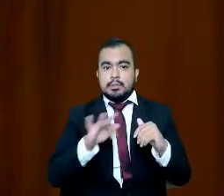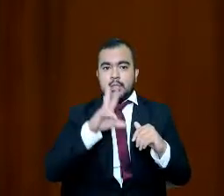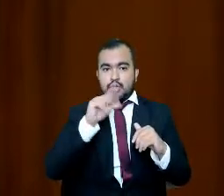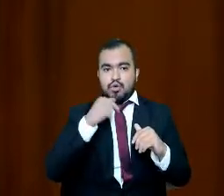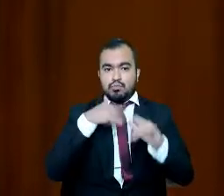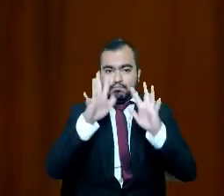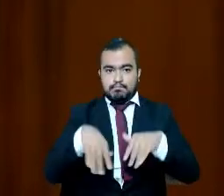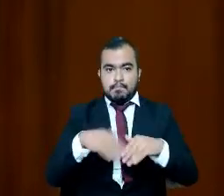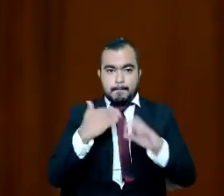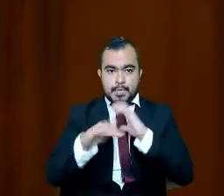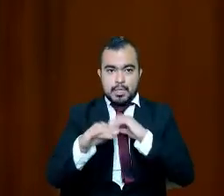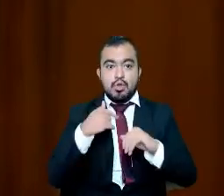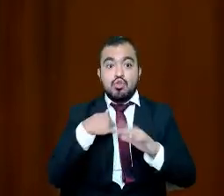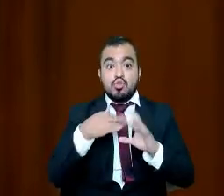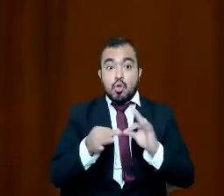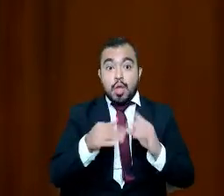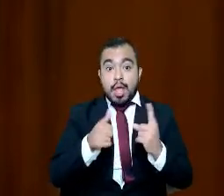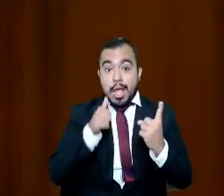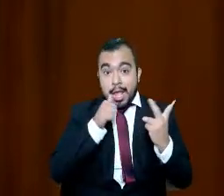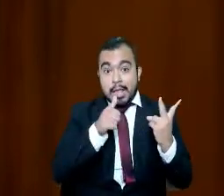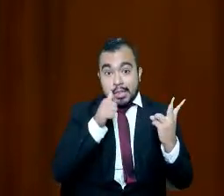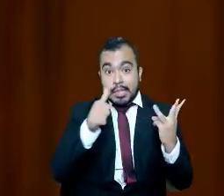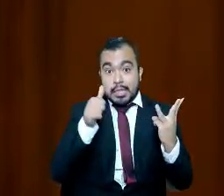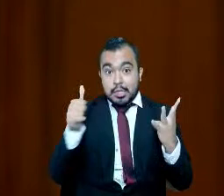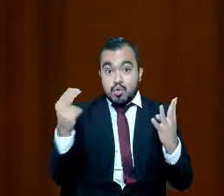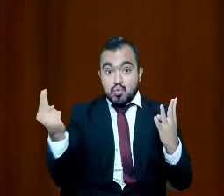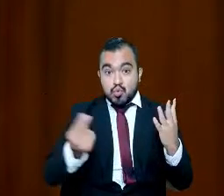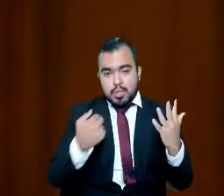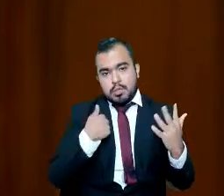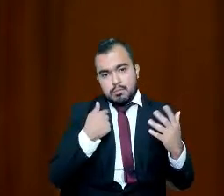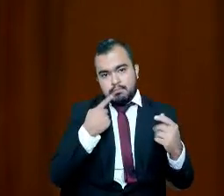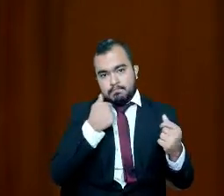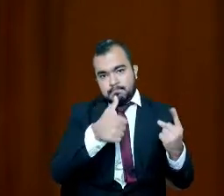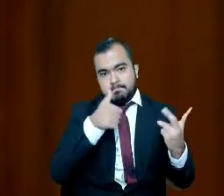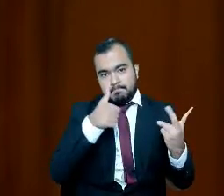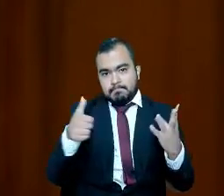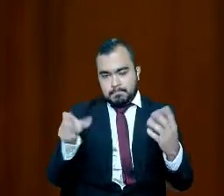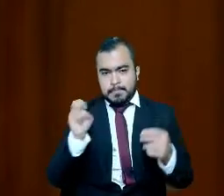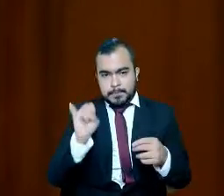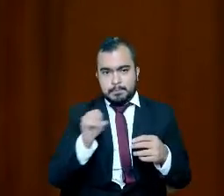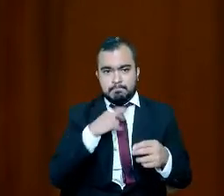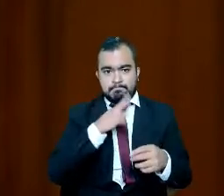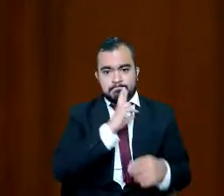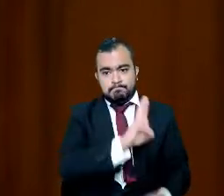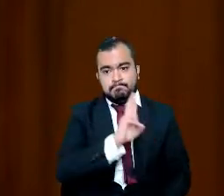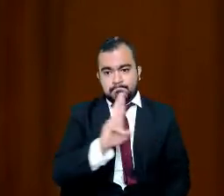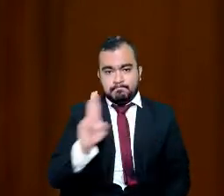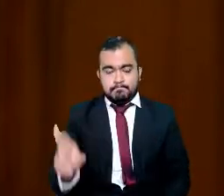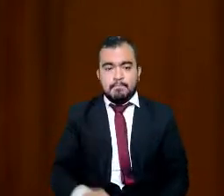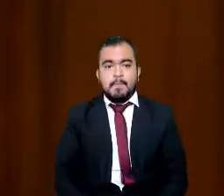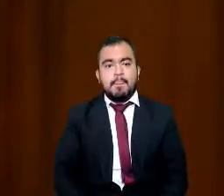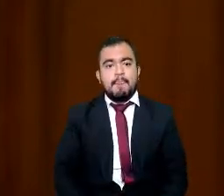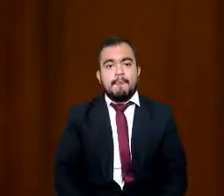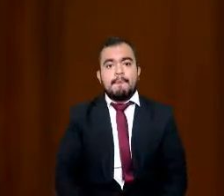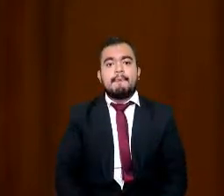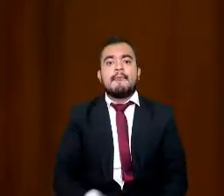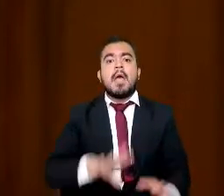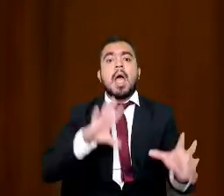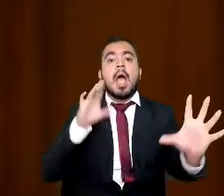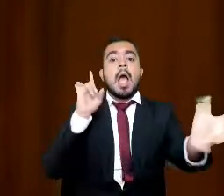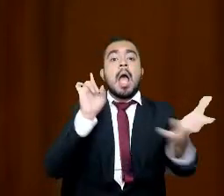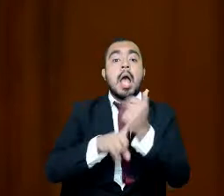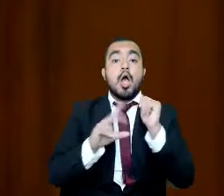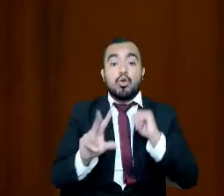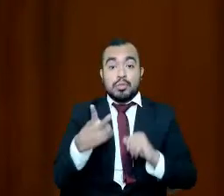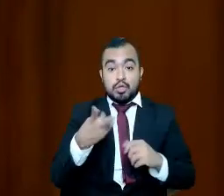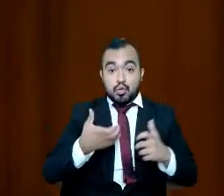pero estoy tratando de atender los que más han sido urgentes, ¿no? Se están atacando de los 82